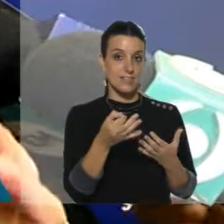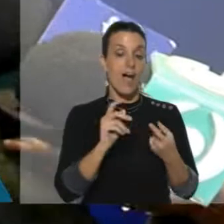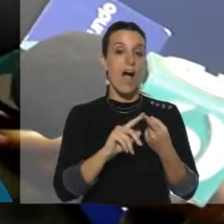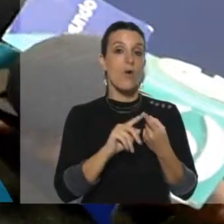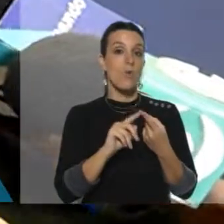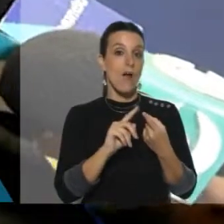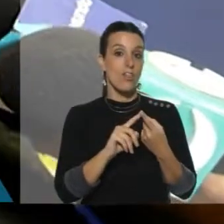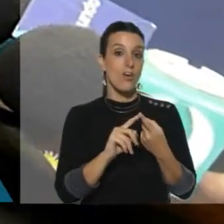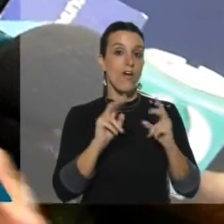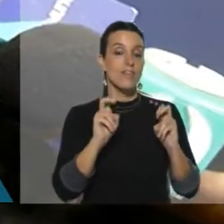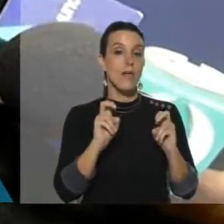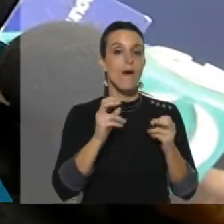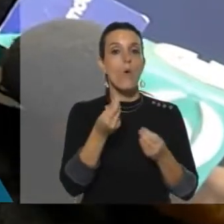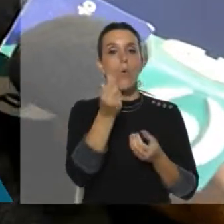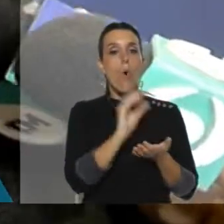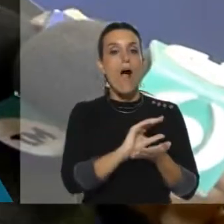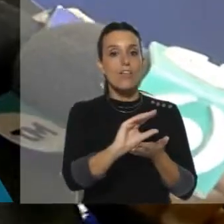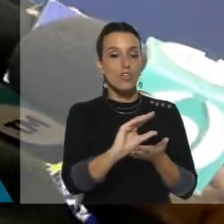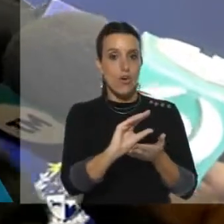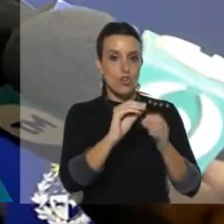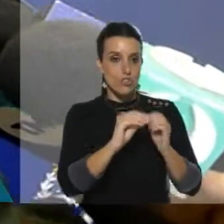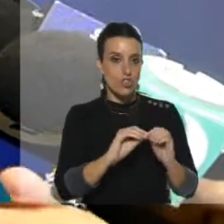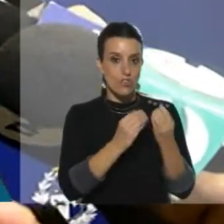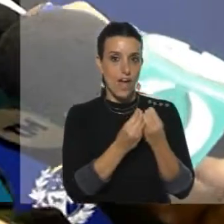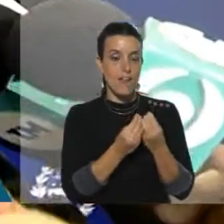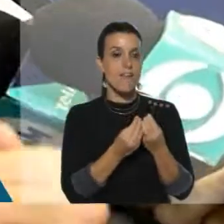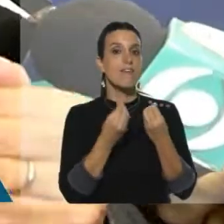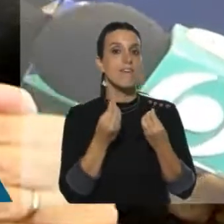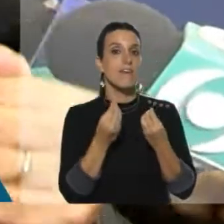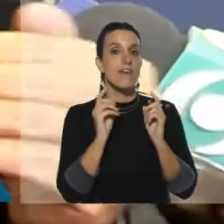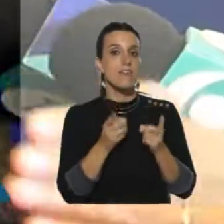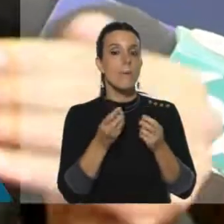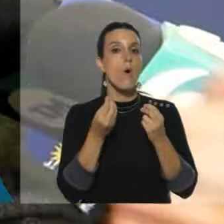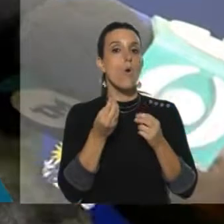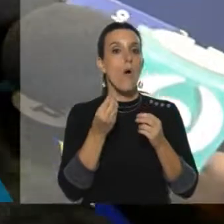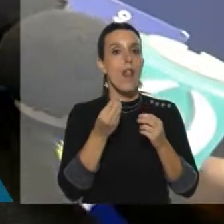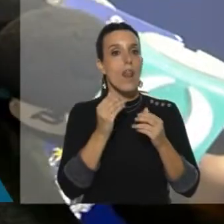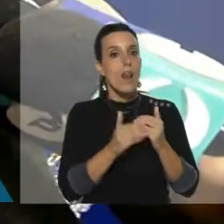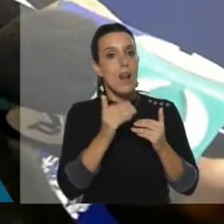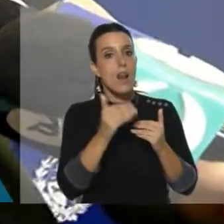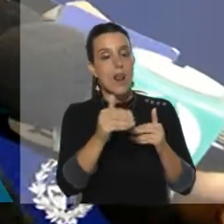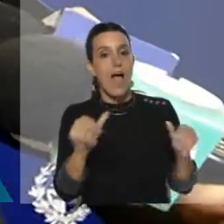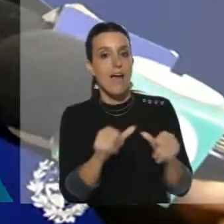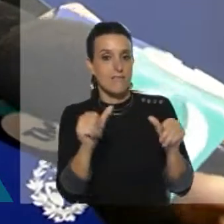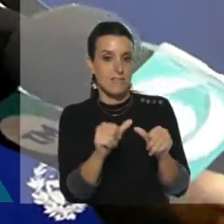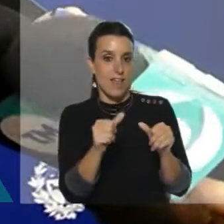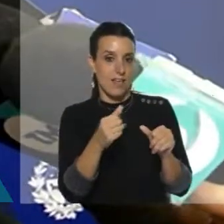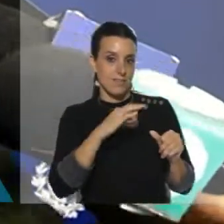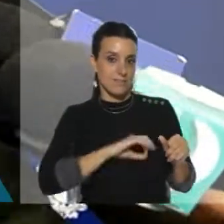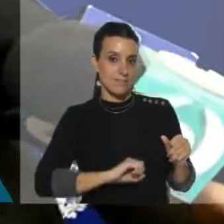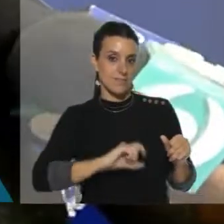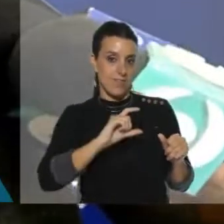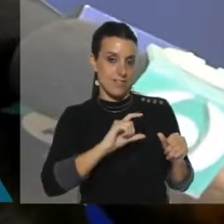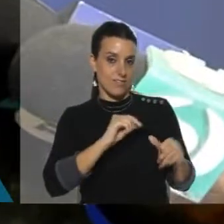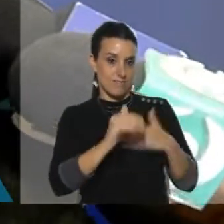en cuanto al monto de la recuperación y en cuanto a la secuencia de que va a tener esa recuperación los